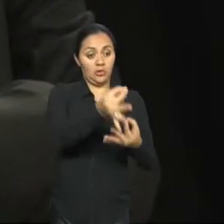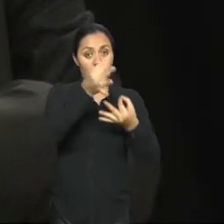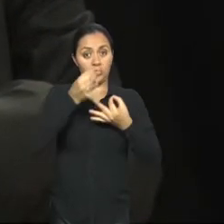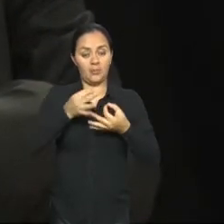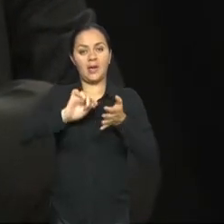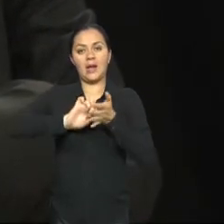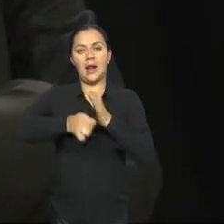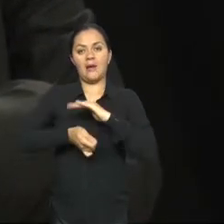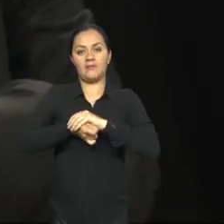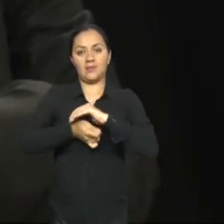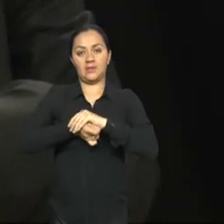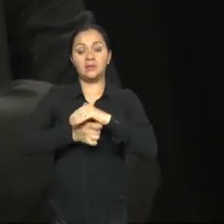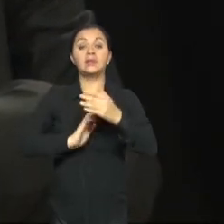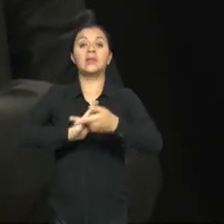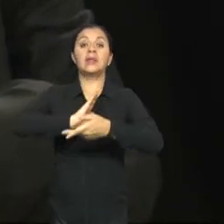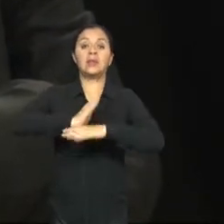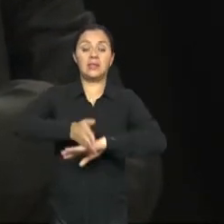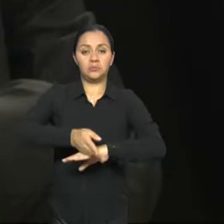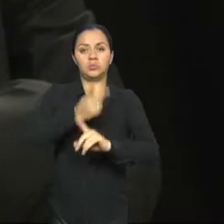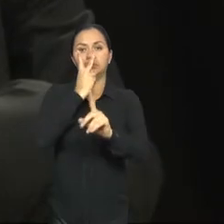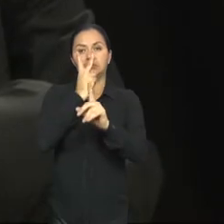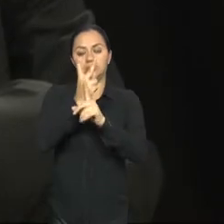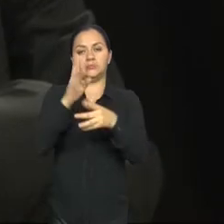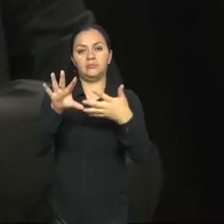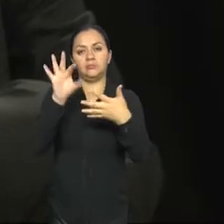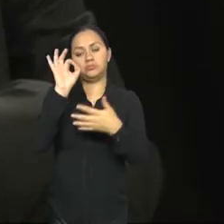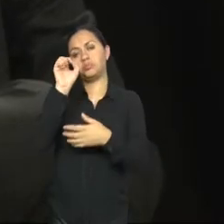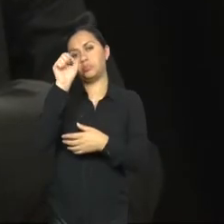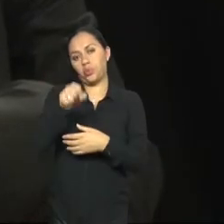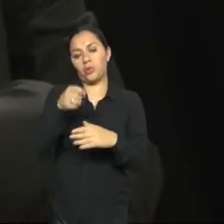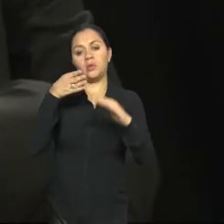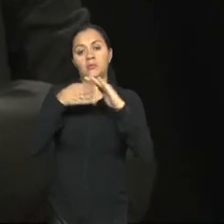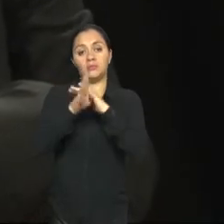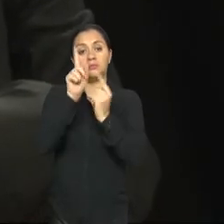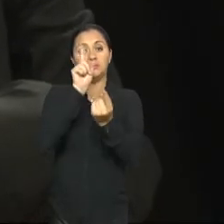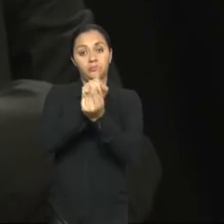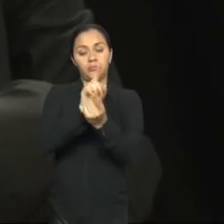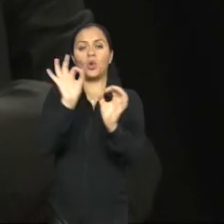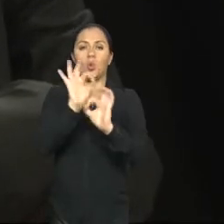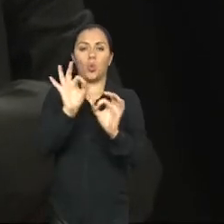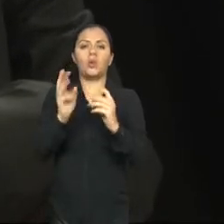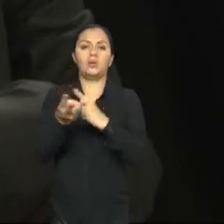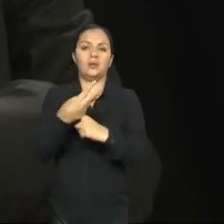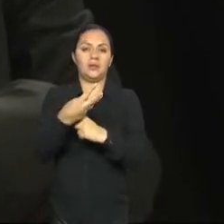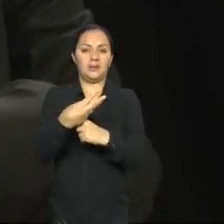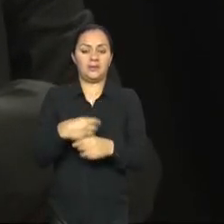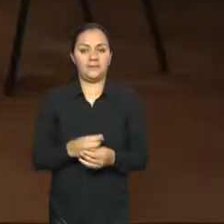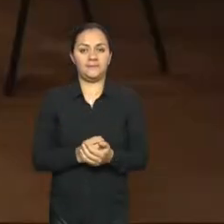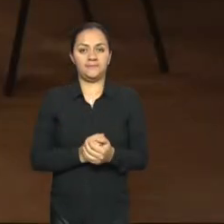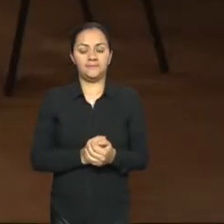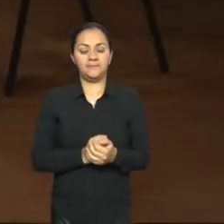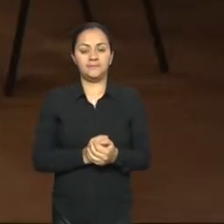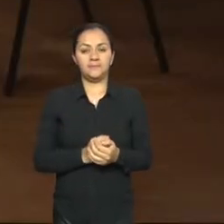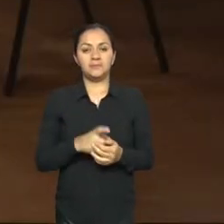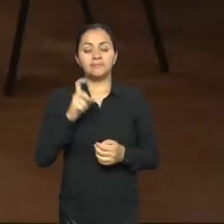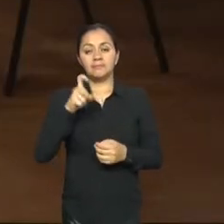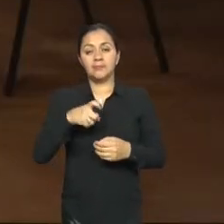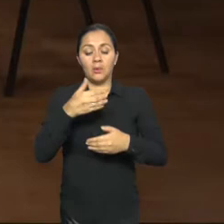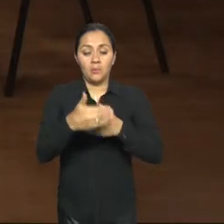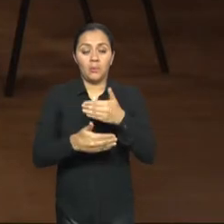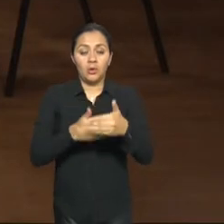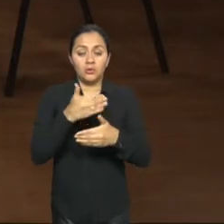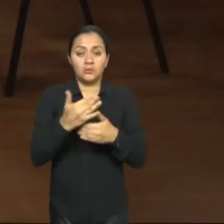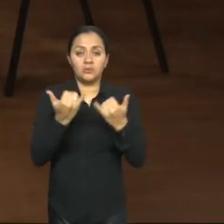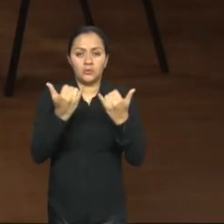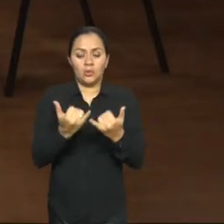internet para hacerlo. Posterior a esto, obviamente, tienes la opción tú de acercarte o de hacerlo por internet, efectivamente. Considerando este procedimiento que han venido